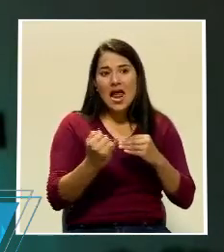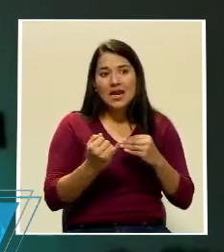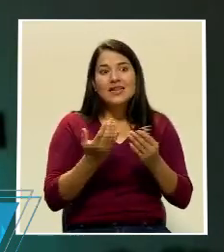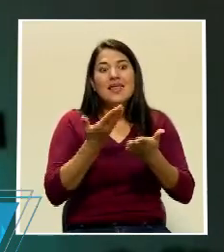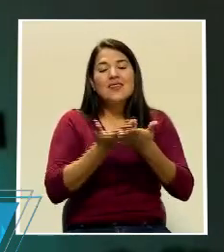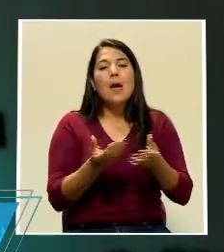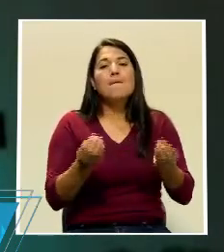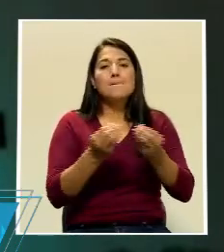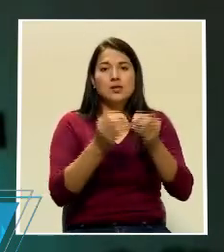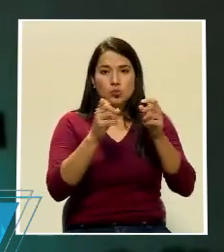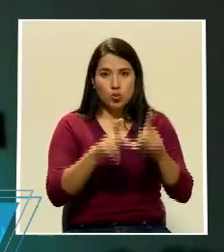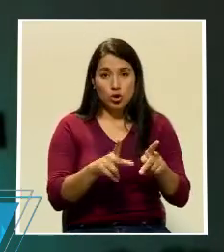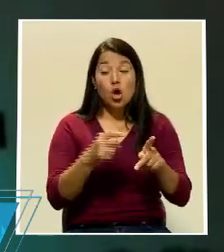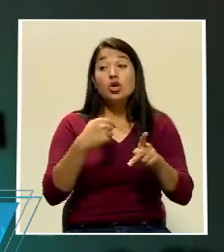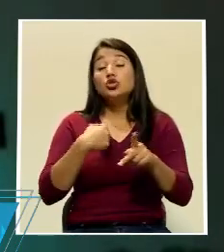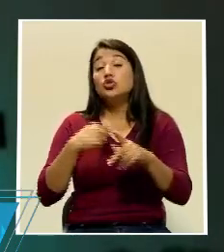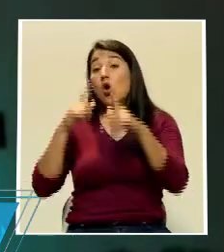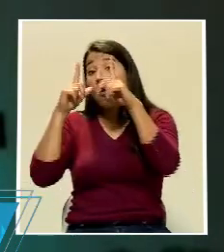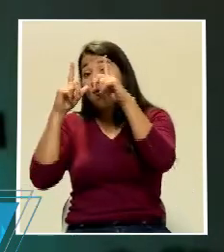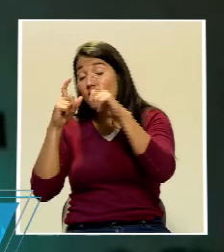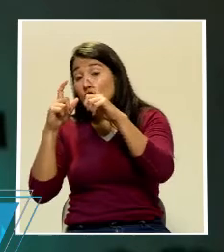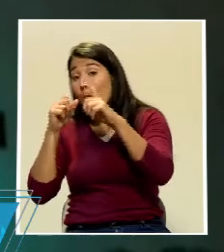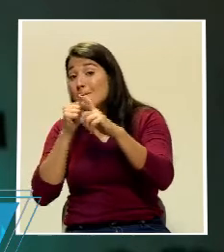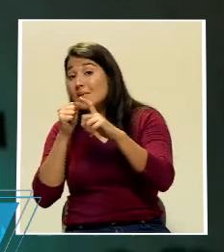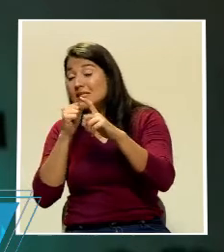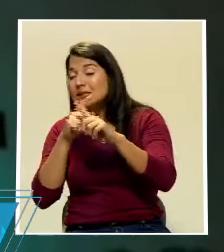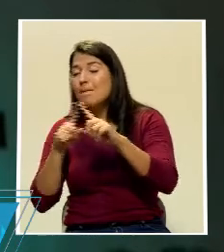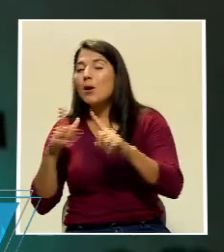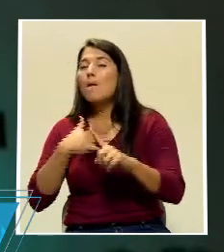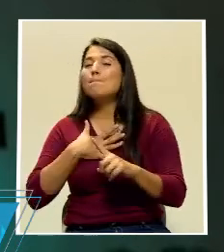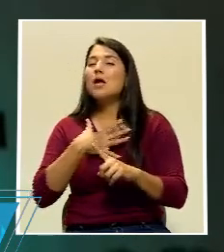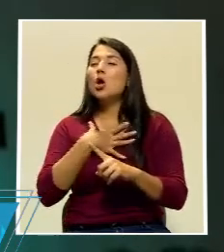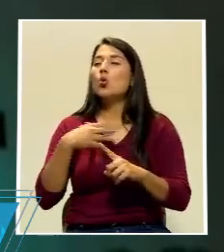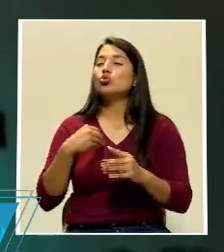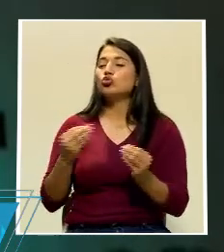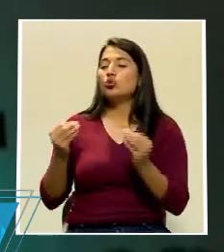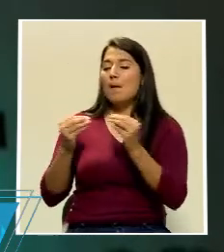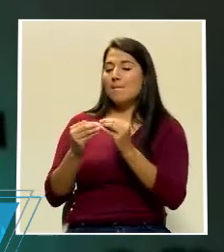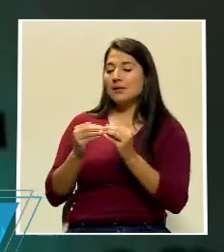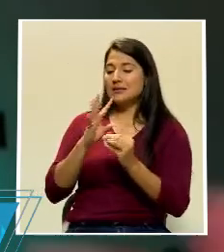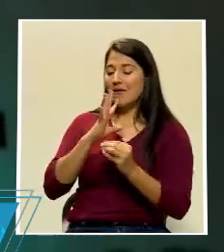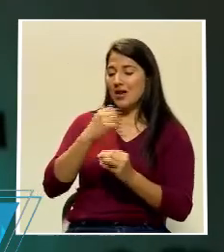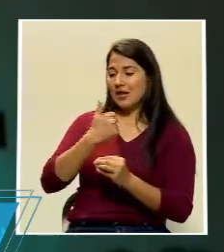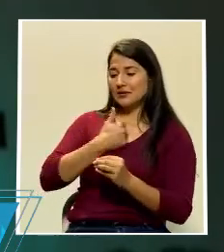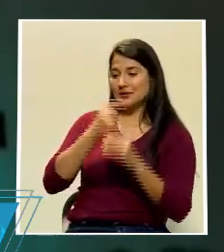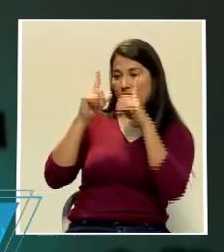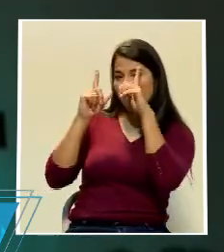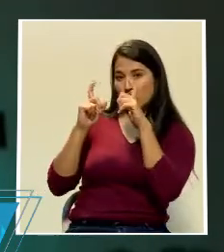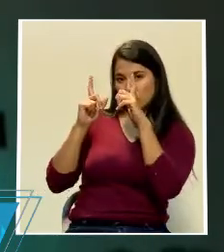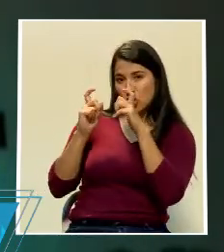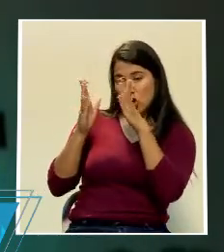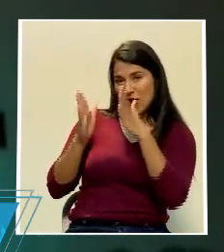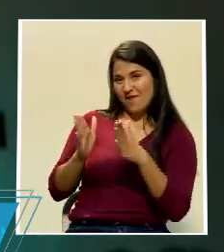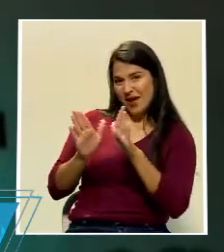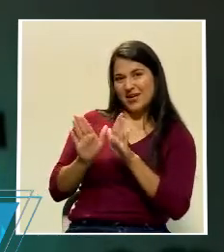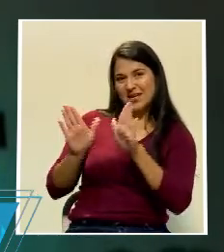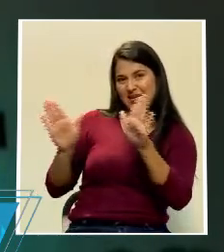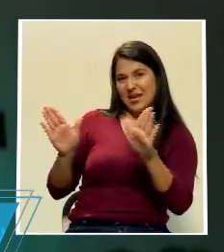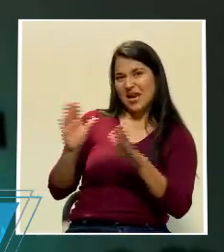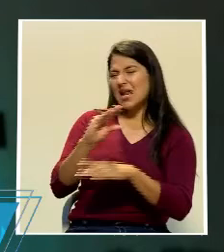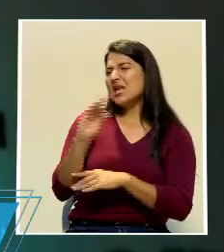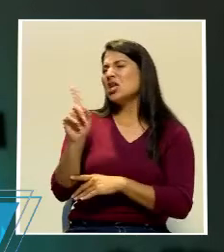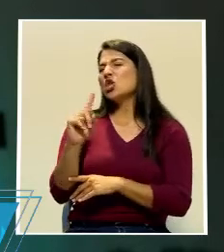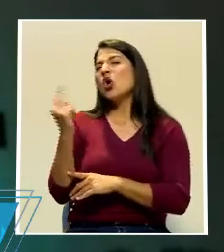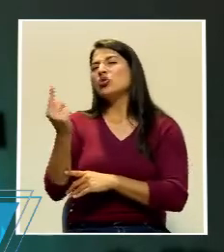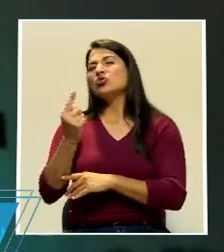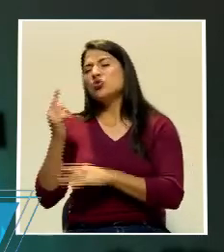eso, yo soy fotoperiodista, podríamos decir, pero me gusta más hablar de mí misma como fotógrafa en un término muy general y no enfocarme como solo